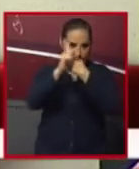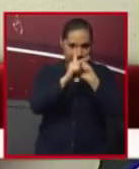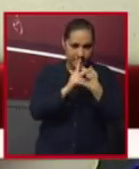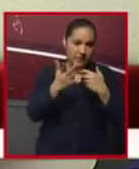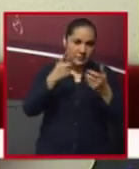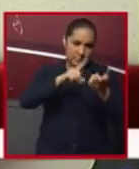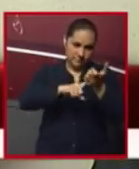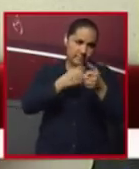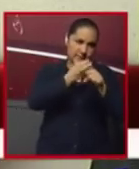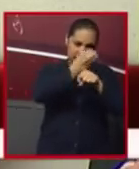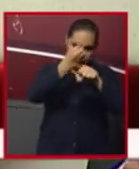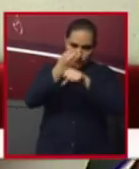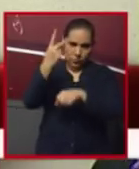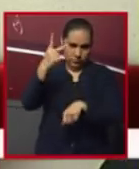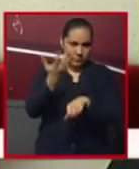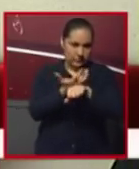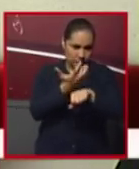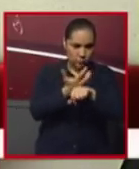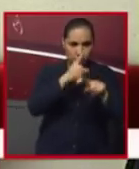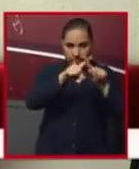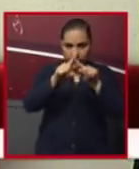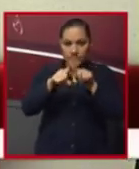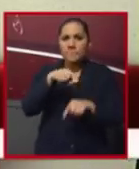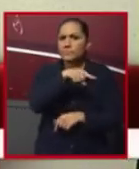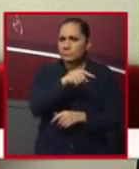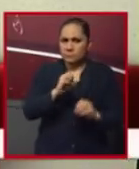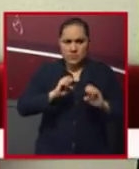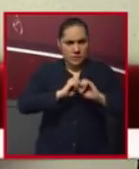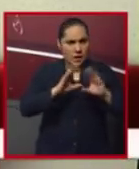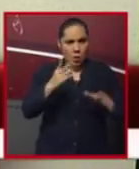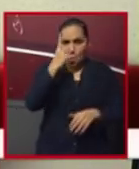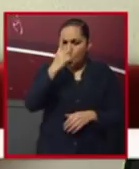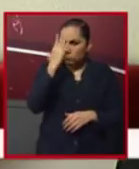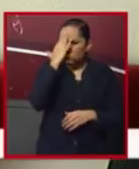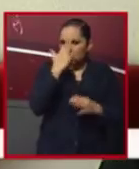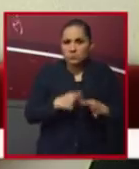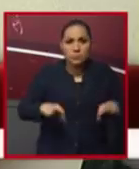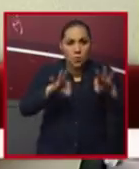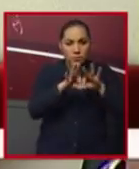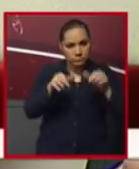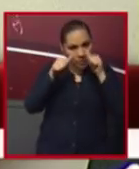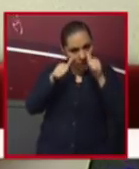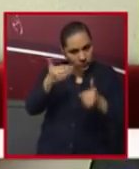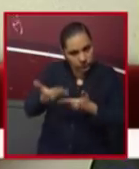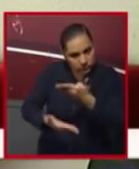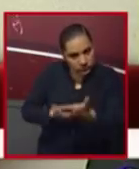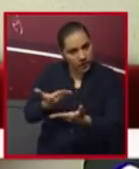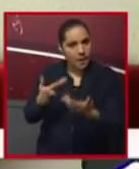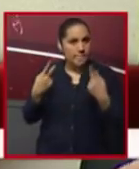consular para atender las necesidades de la comunidad mexicana en Estados Unidos.